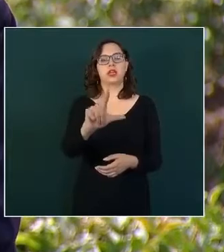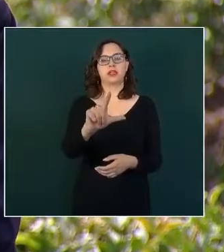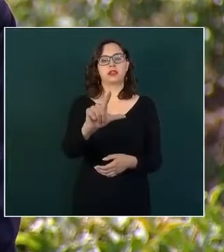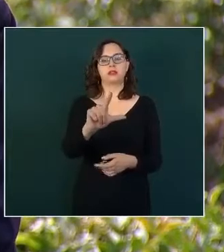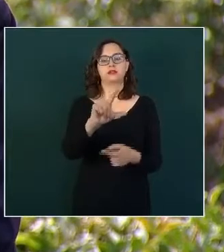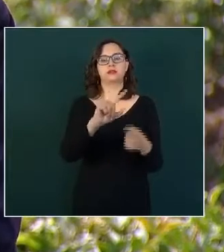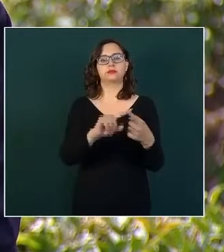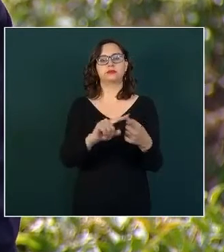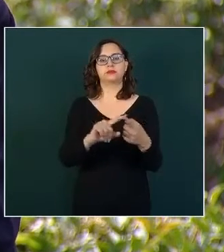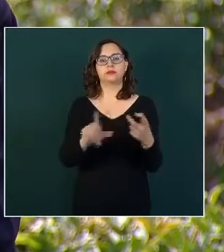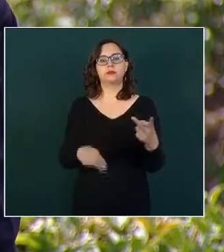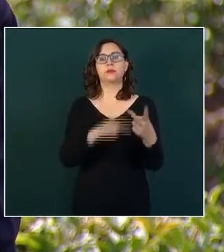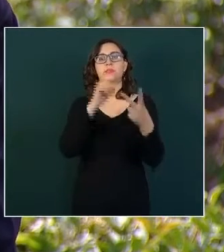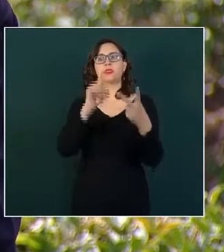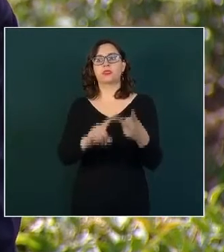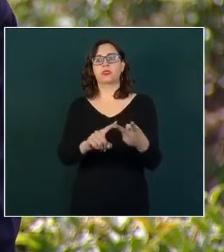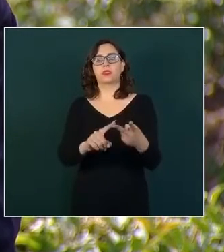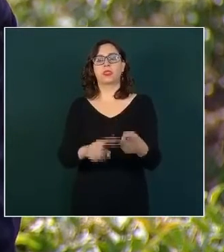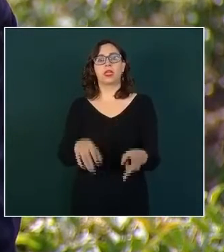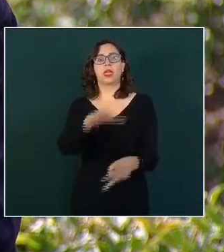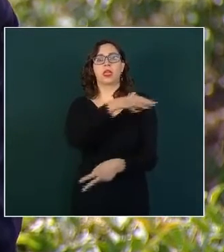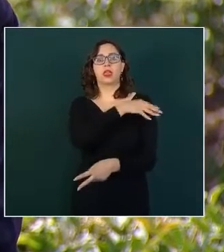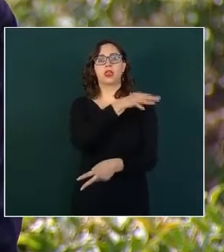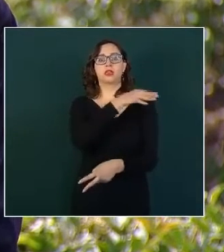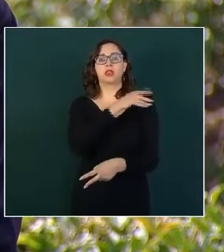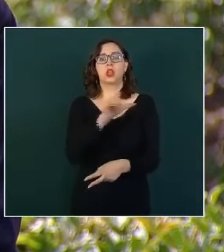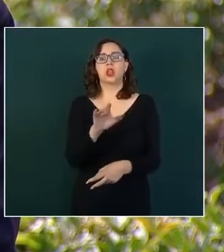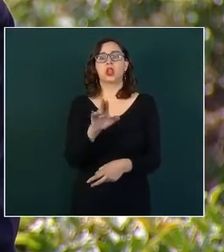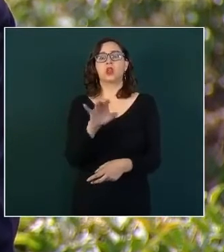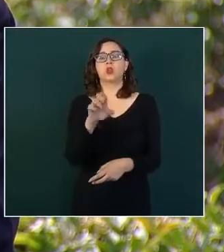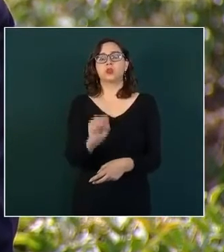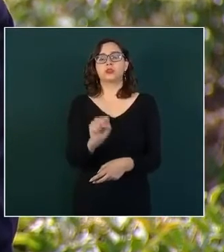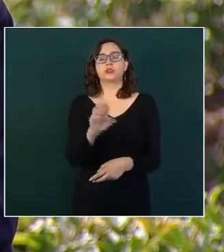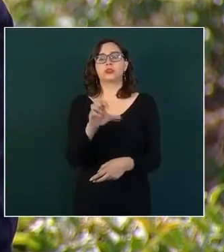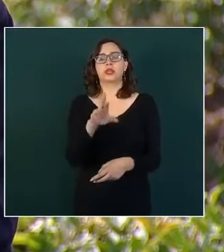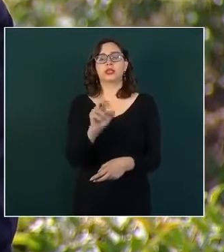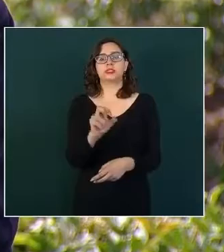Gracias, general Luis Crescencio